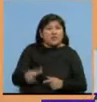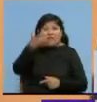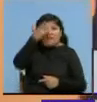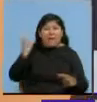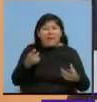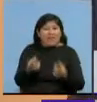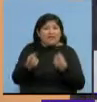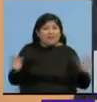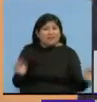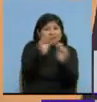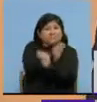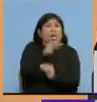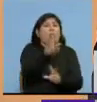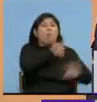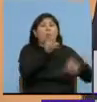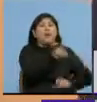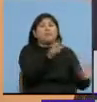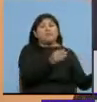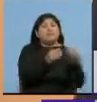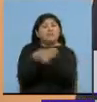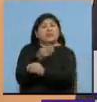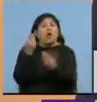Bueno, la verdad, muchas gracias por invitarnos.